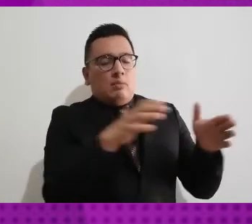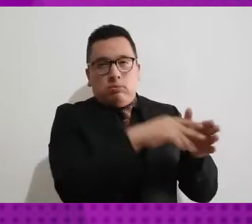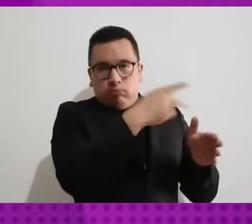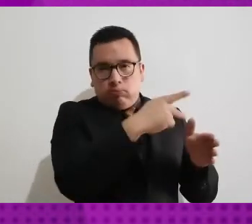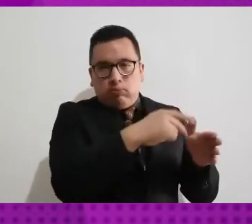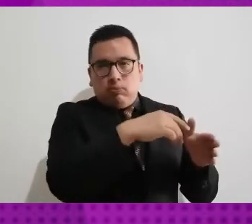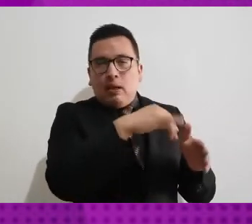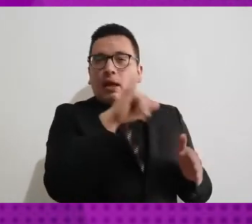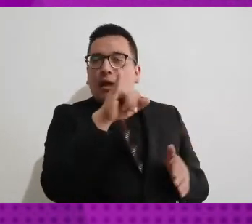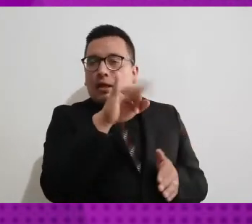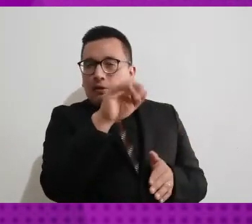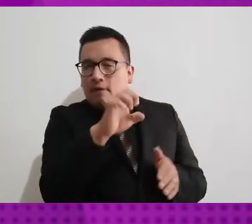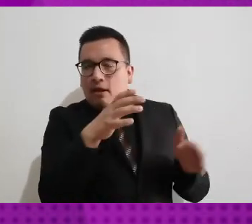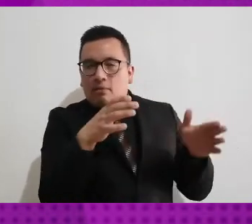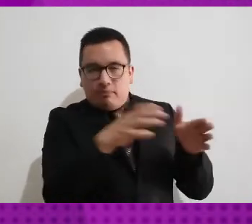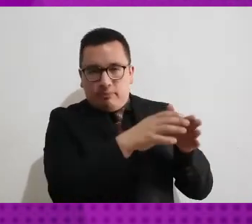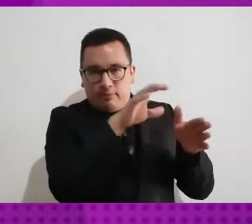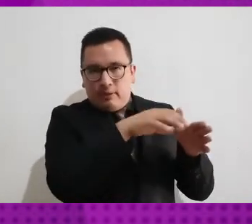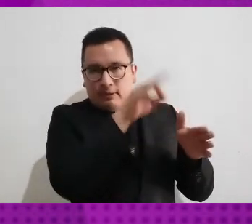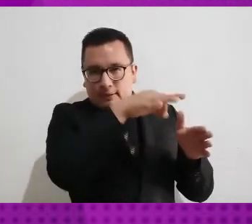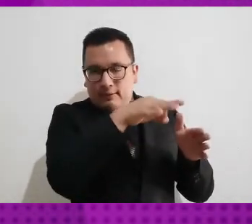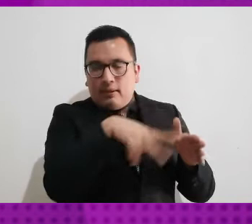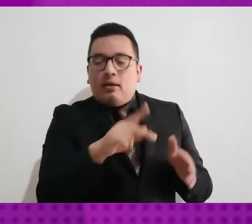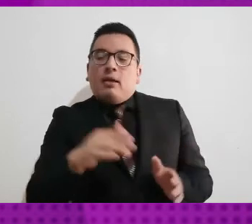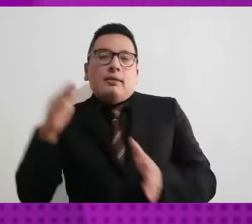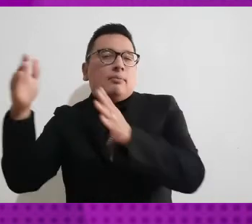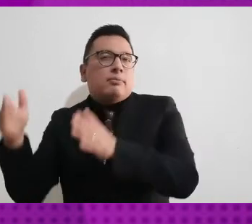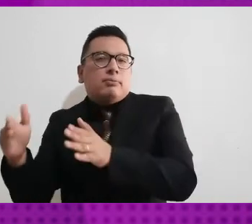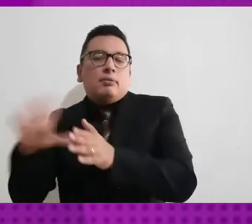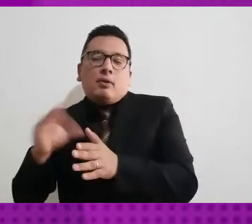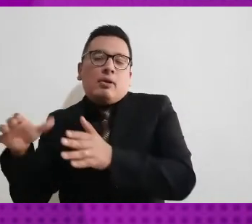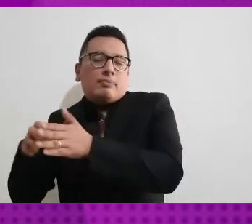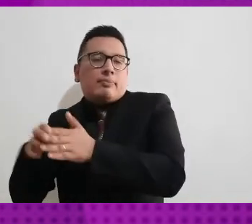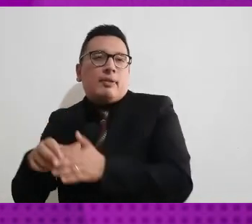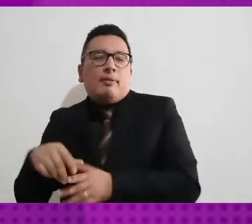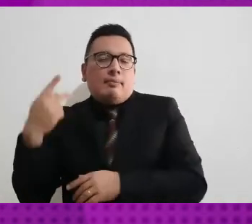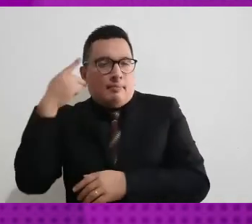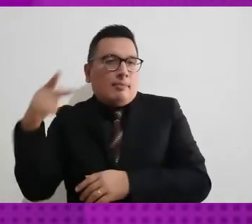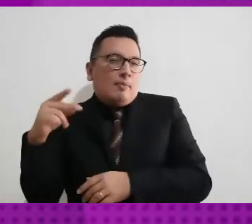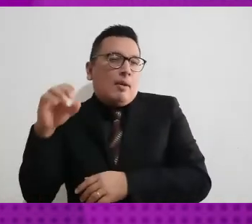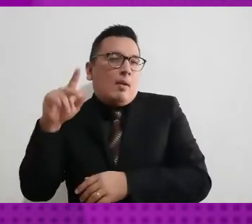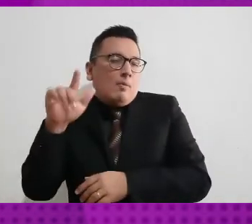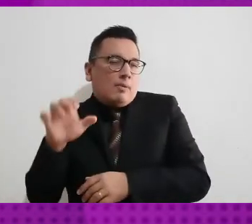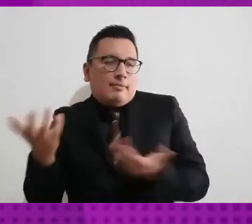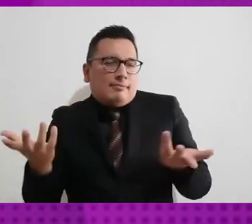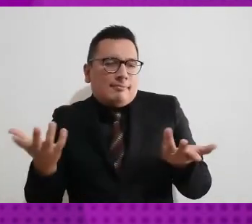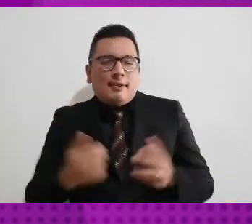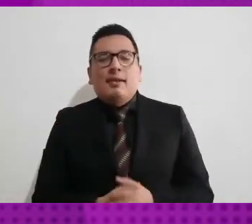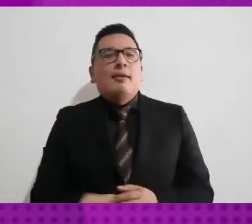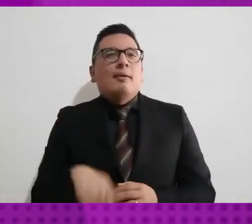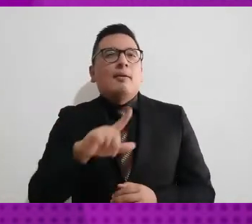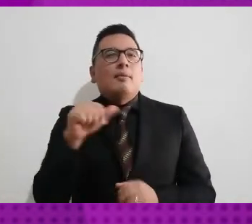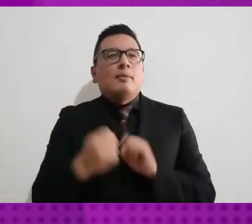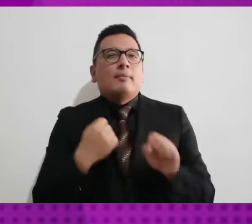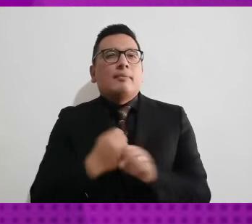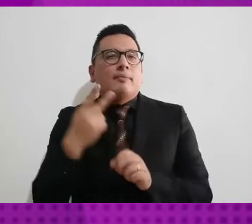enfrente de la del IFE se instalaba la casilla de la autoridad electoral local. A partir de la reforma del 14 tenemos casilla